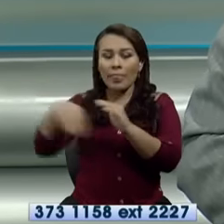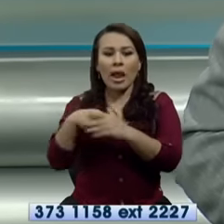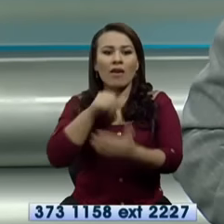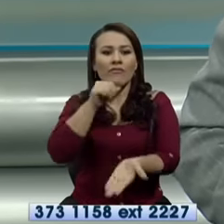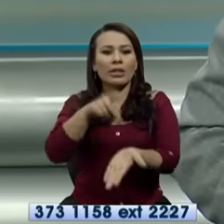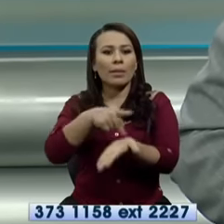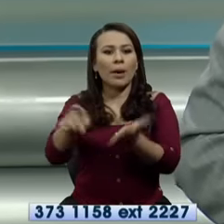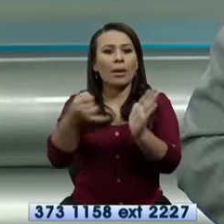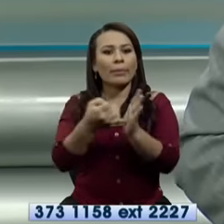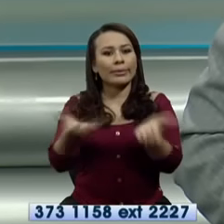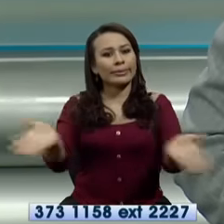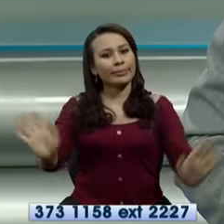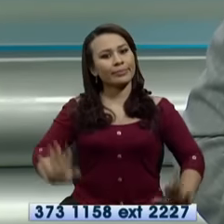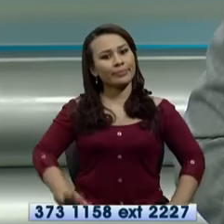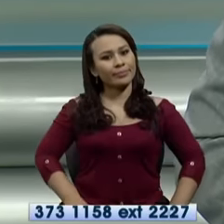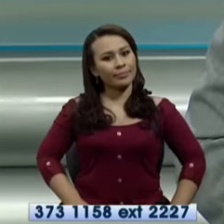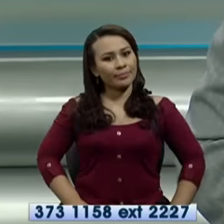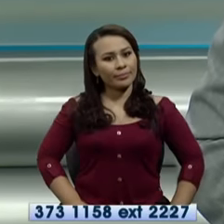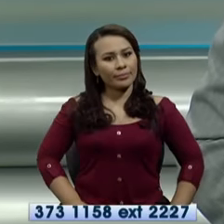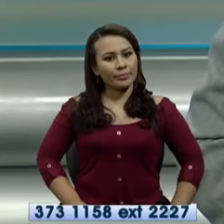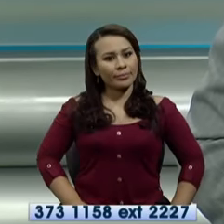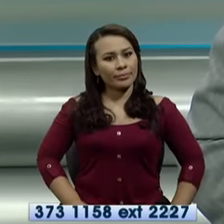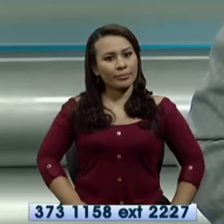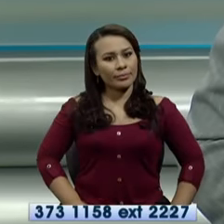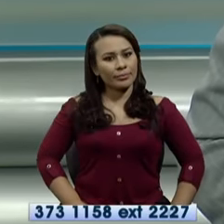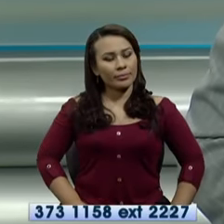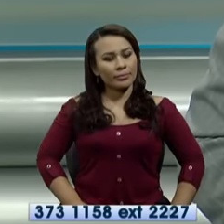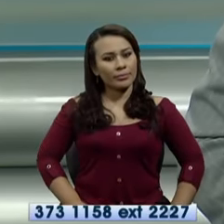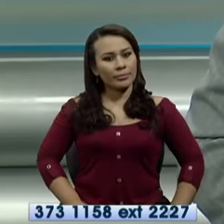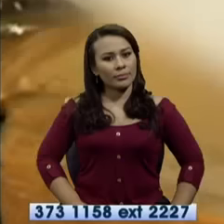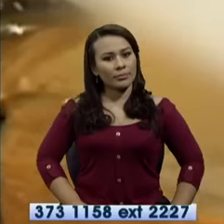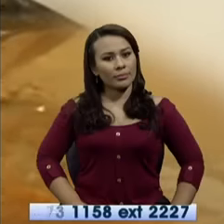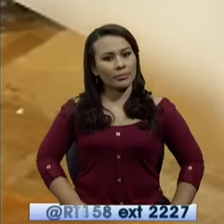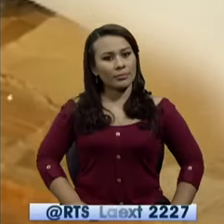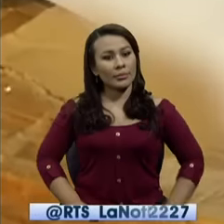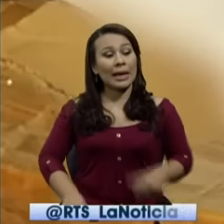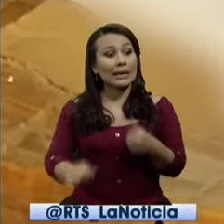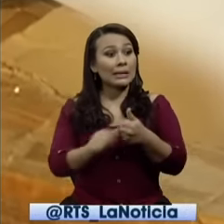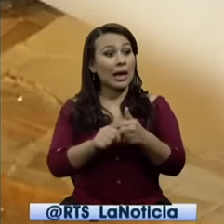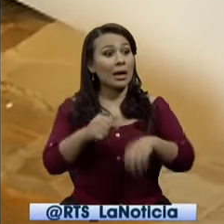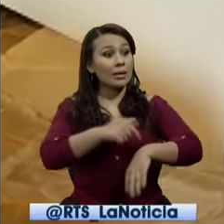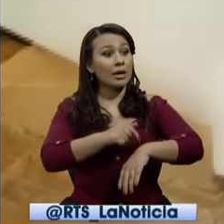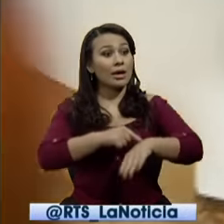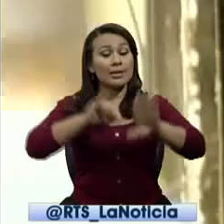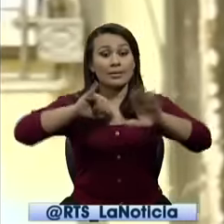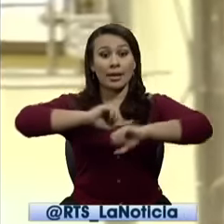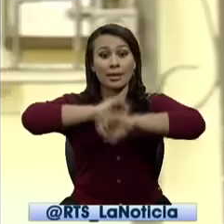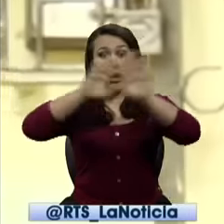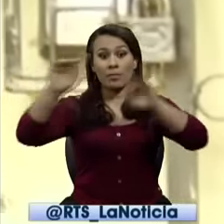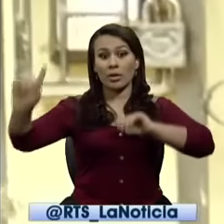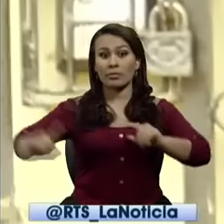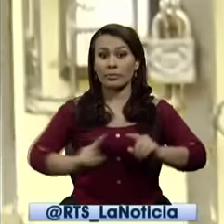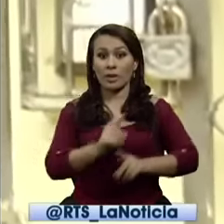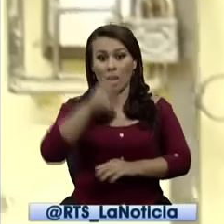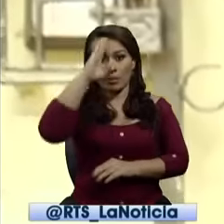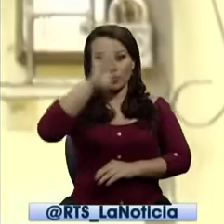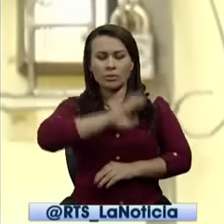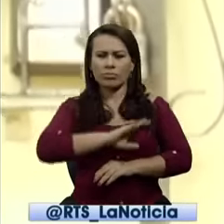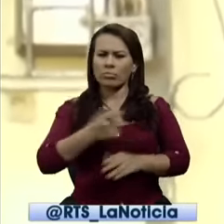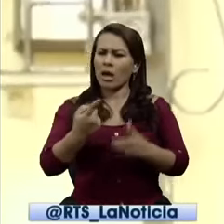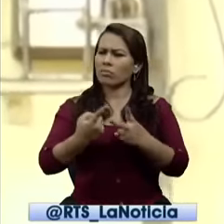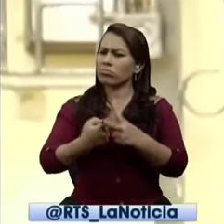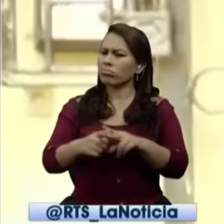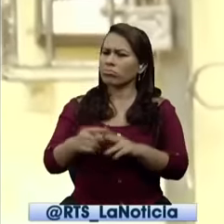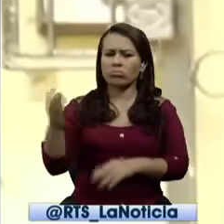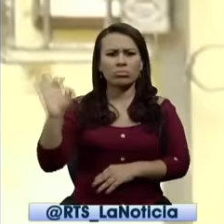pagar los respectivos impuestos A las 6 de la mañana incursionaron los agentes de la sección técnica